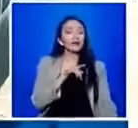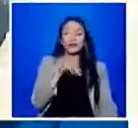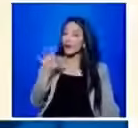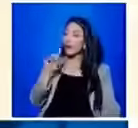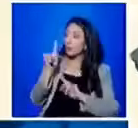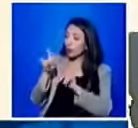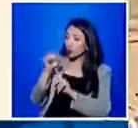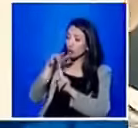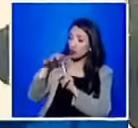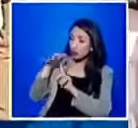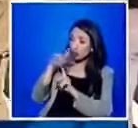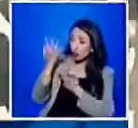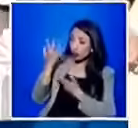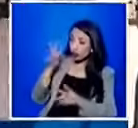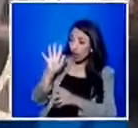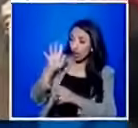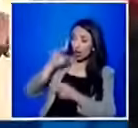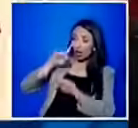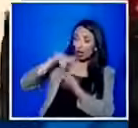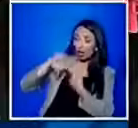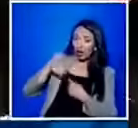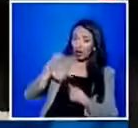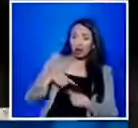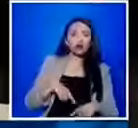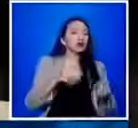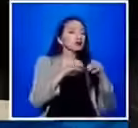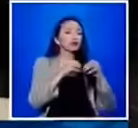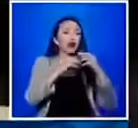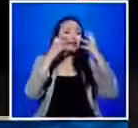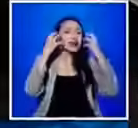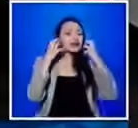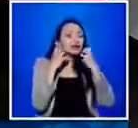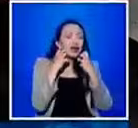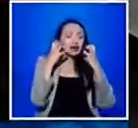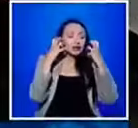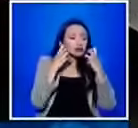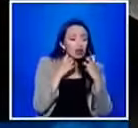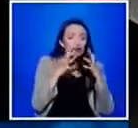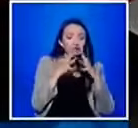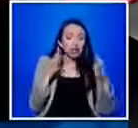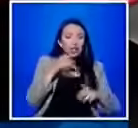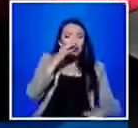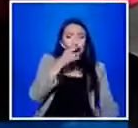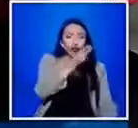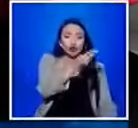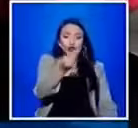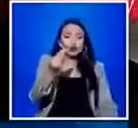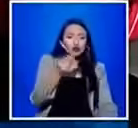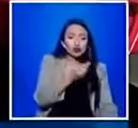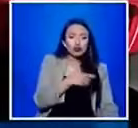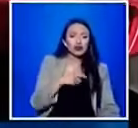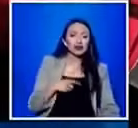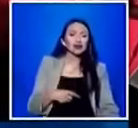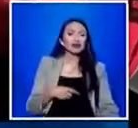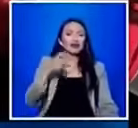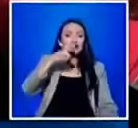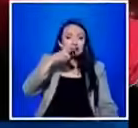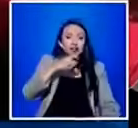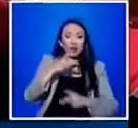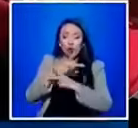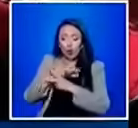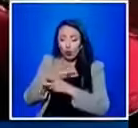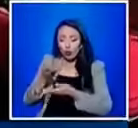con lo que regresaron a clases los estudiantes. Es más de estrés, más de estrés todavía porque hay muchos niños, uno tiene que